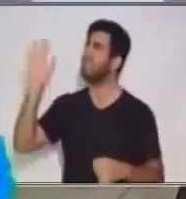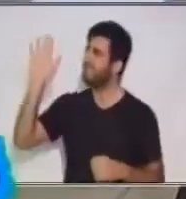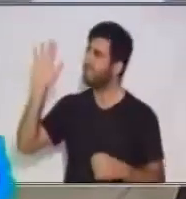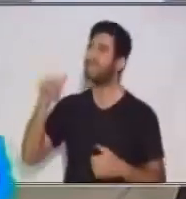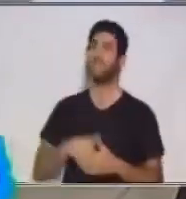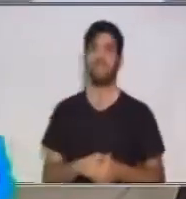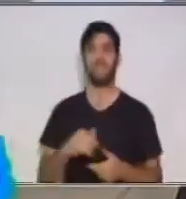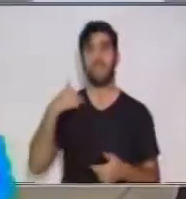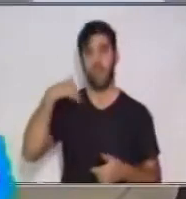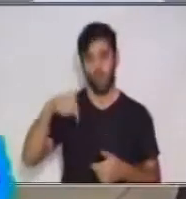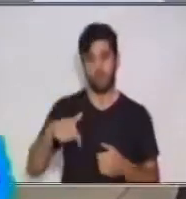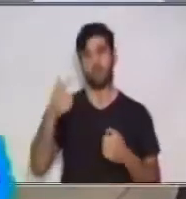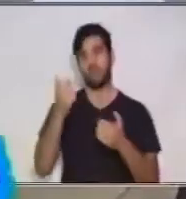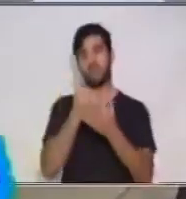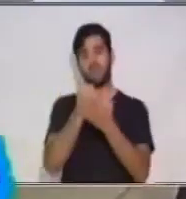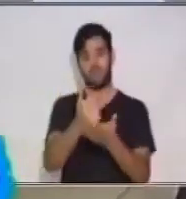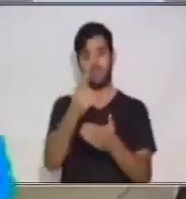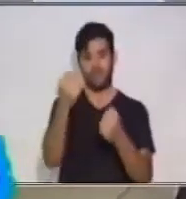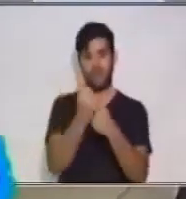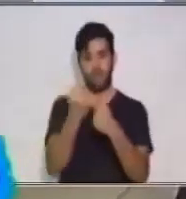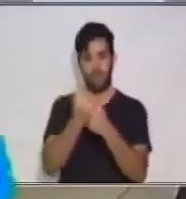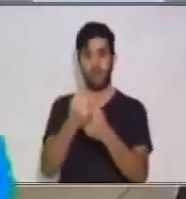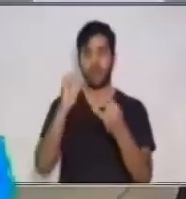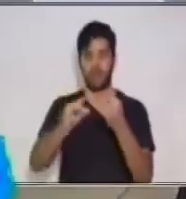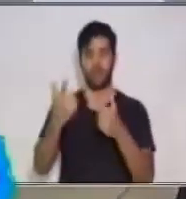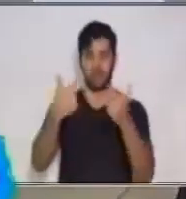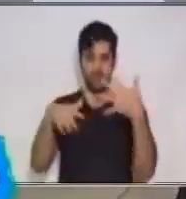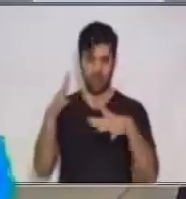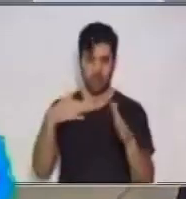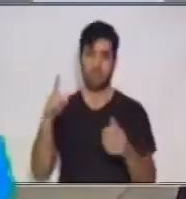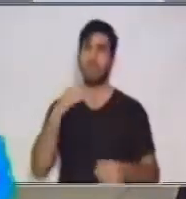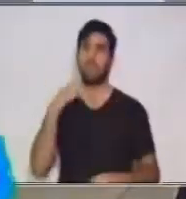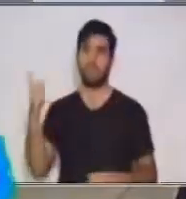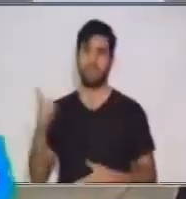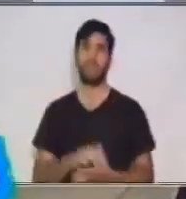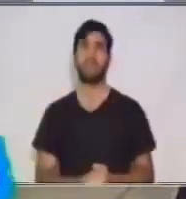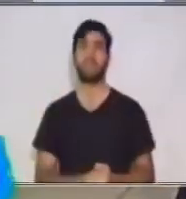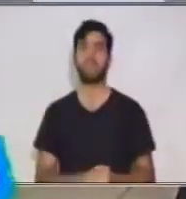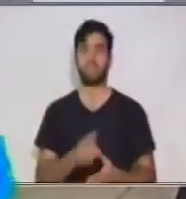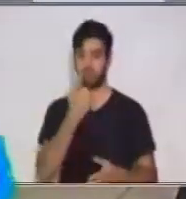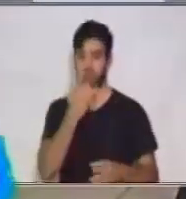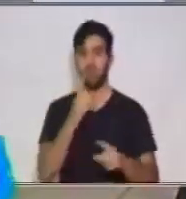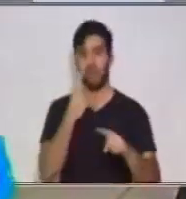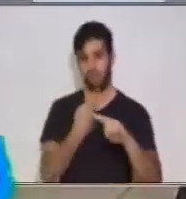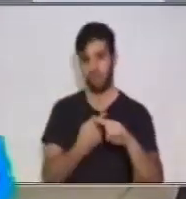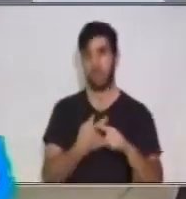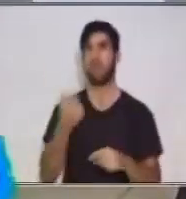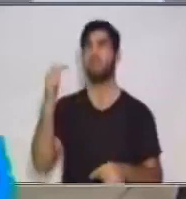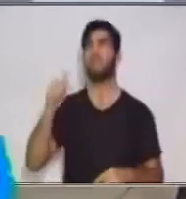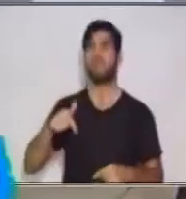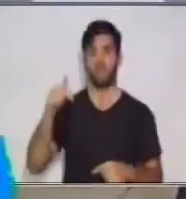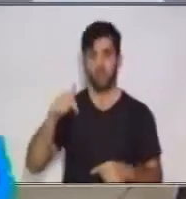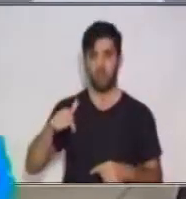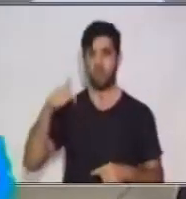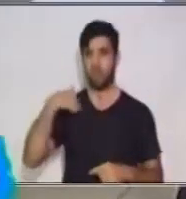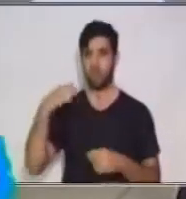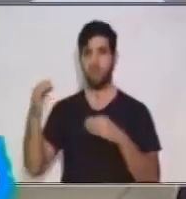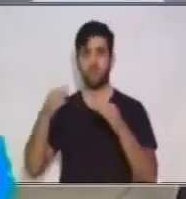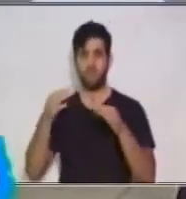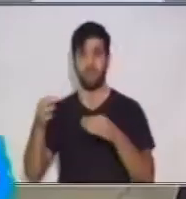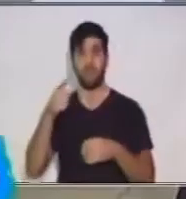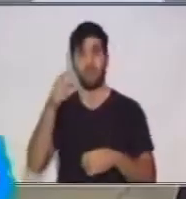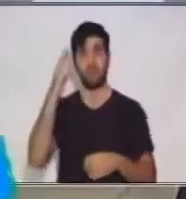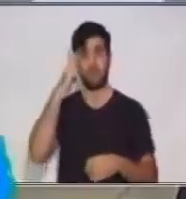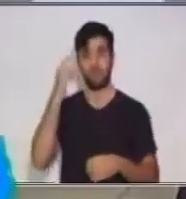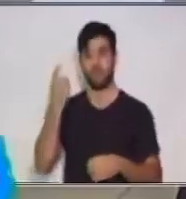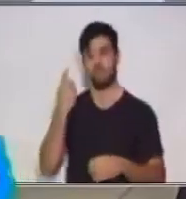Pablo? Y así es entonces como nosotros vamos a dar inicio a la segunda parte de la clasificación semántica. Como pudimos